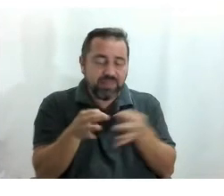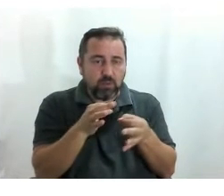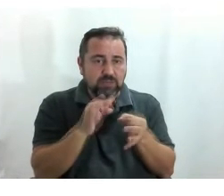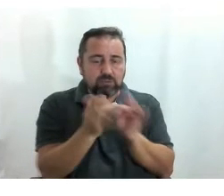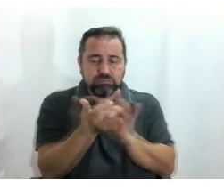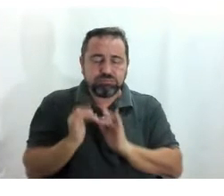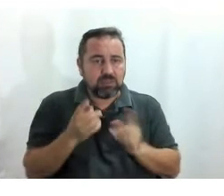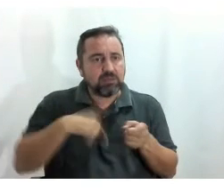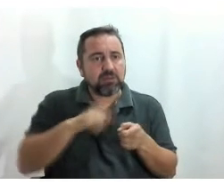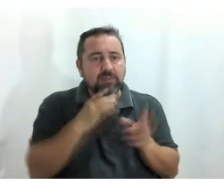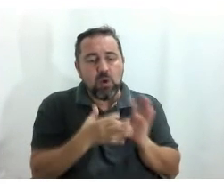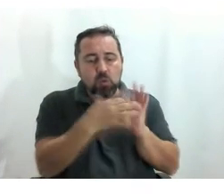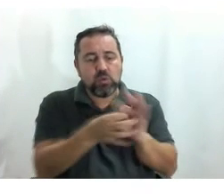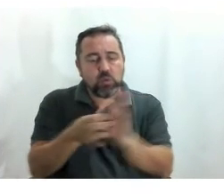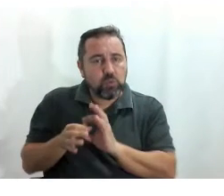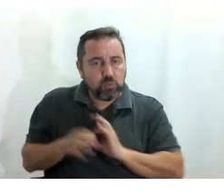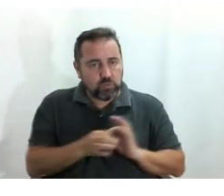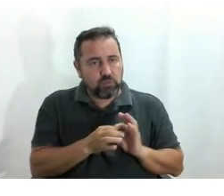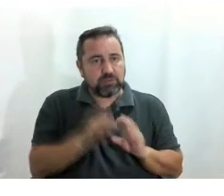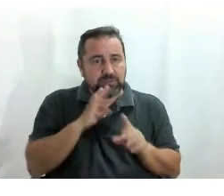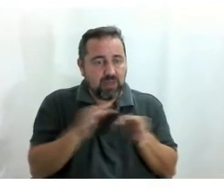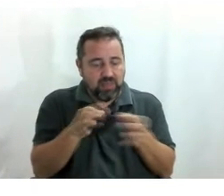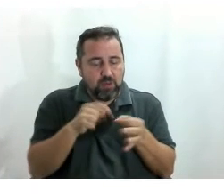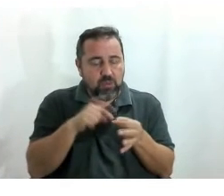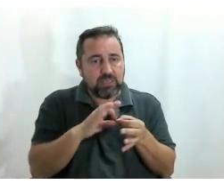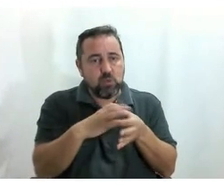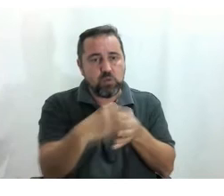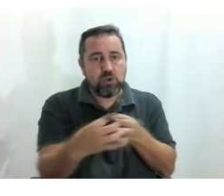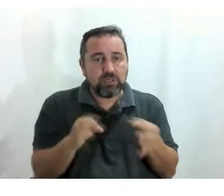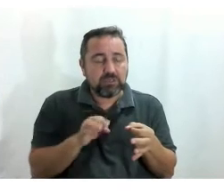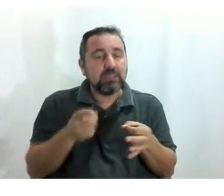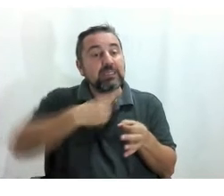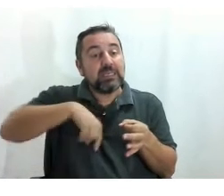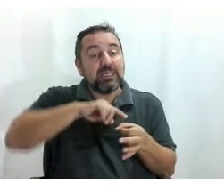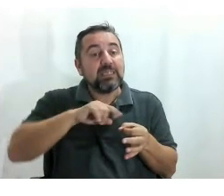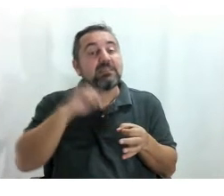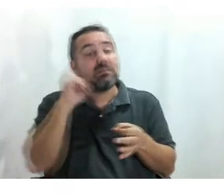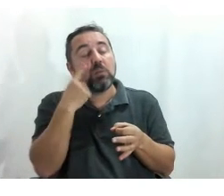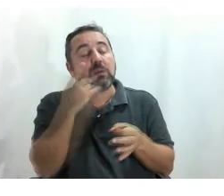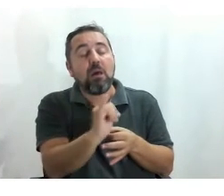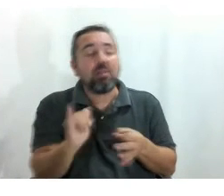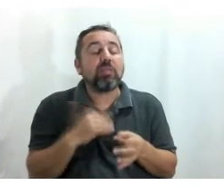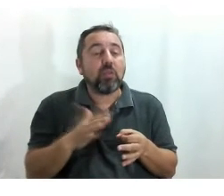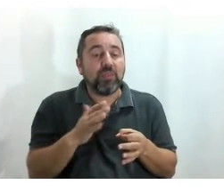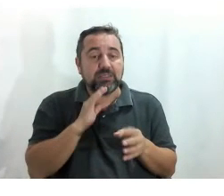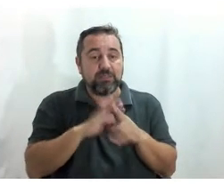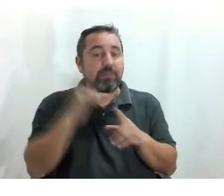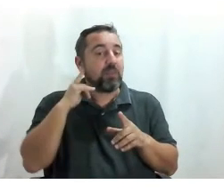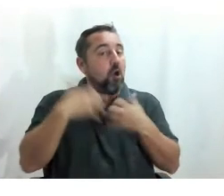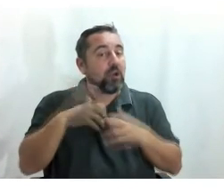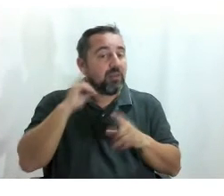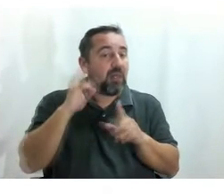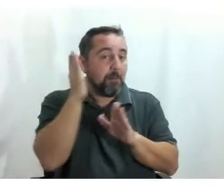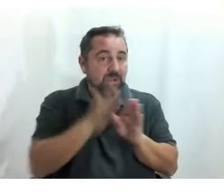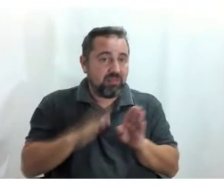sí, son unas uniones comunicantes entre las células y se encuentran tanto en el órgano de Corti como en toda la